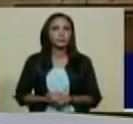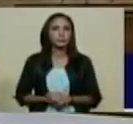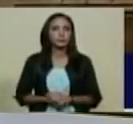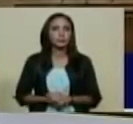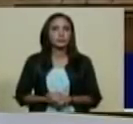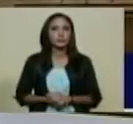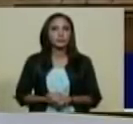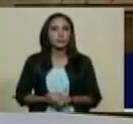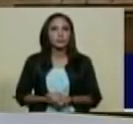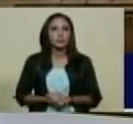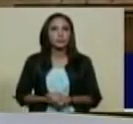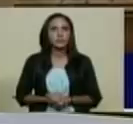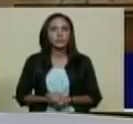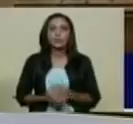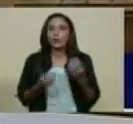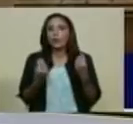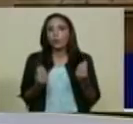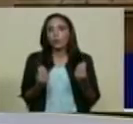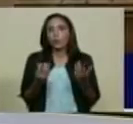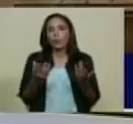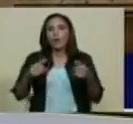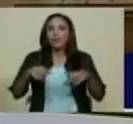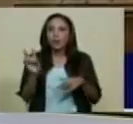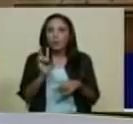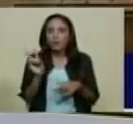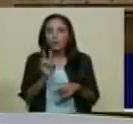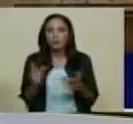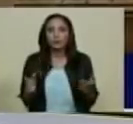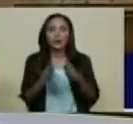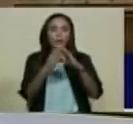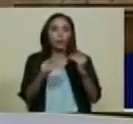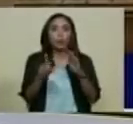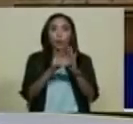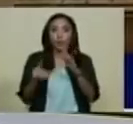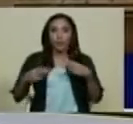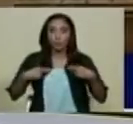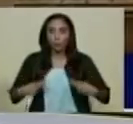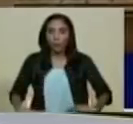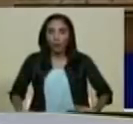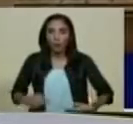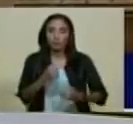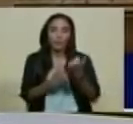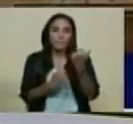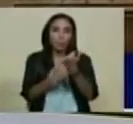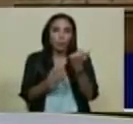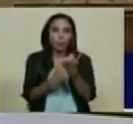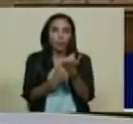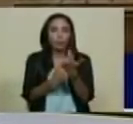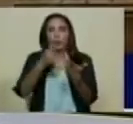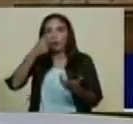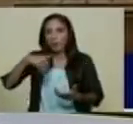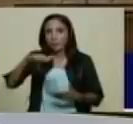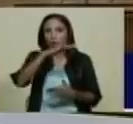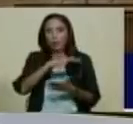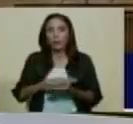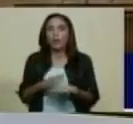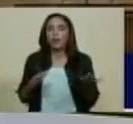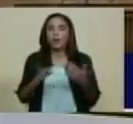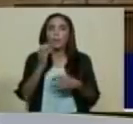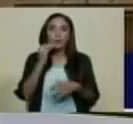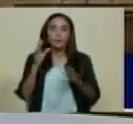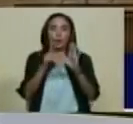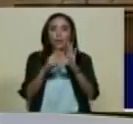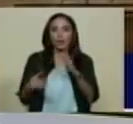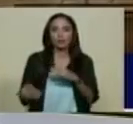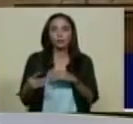va conformando un sistema de garantías de los derechos humanos de nuestro pueblo, el derecho a la educación en